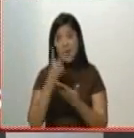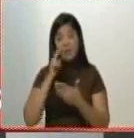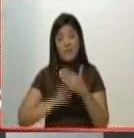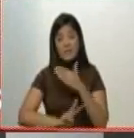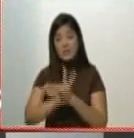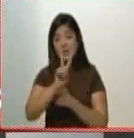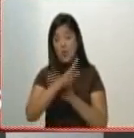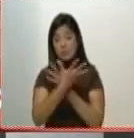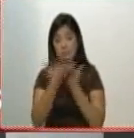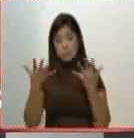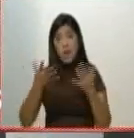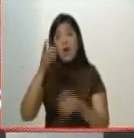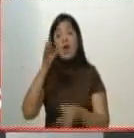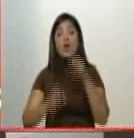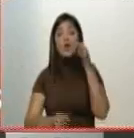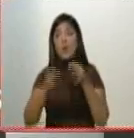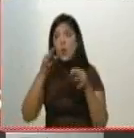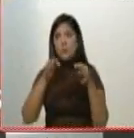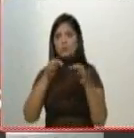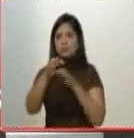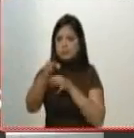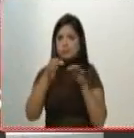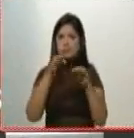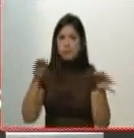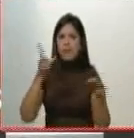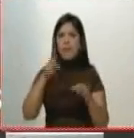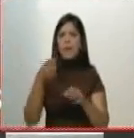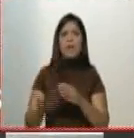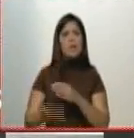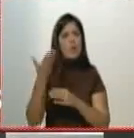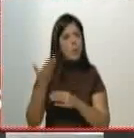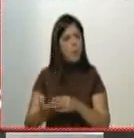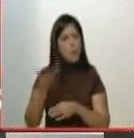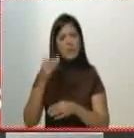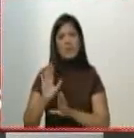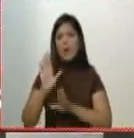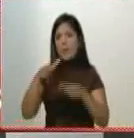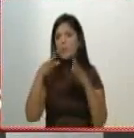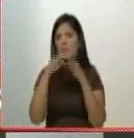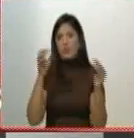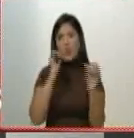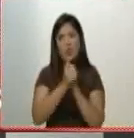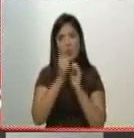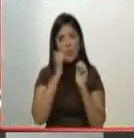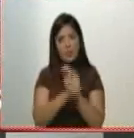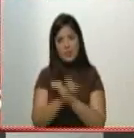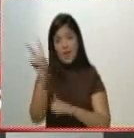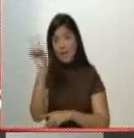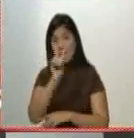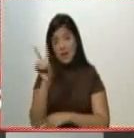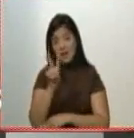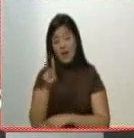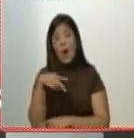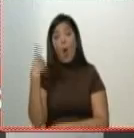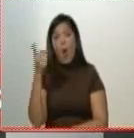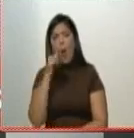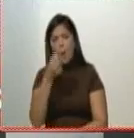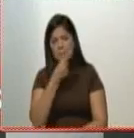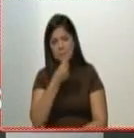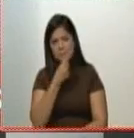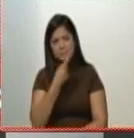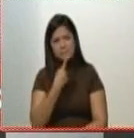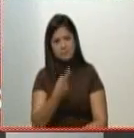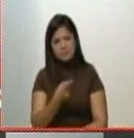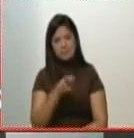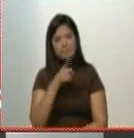y su justa dimensión e importancia a los atletas y las atletas venezolanas, que como lo decía nuestro compañero Kleiber Moncada, se van